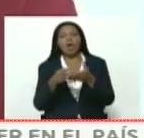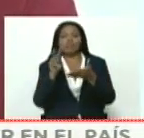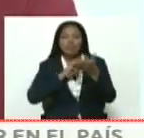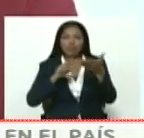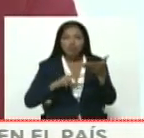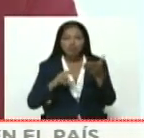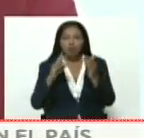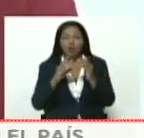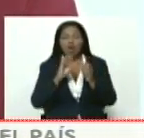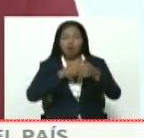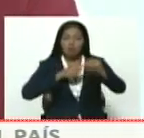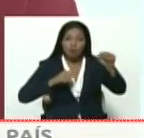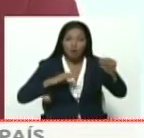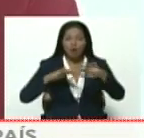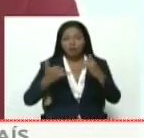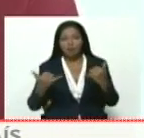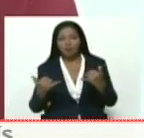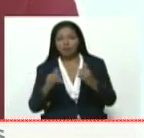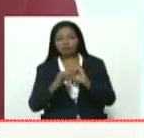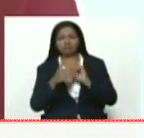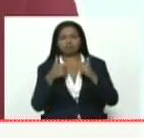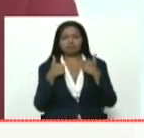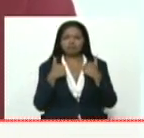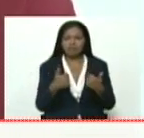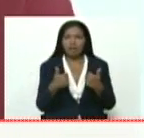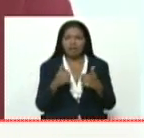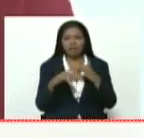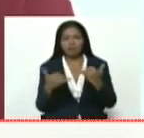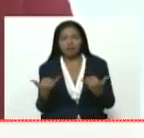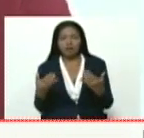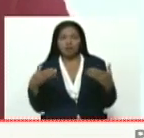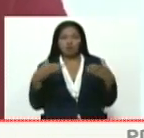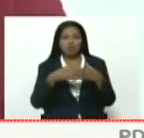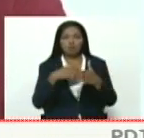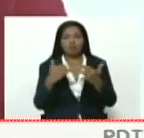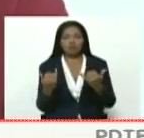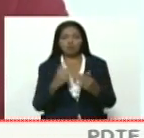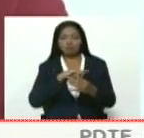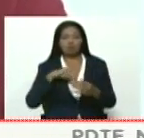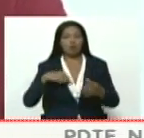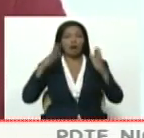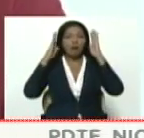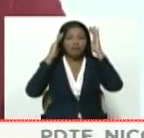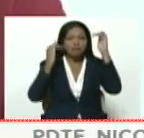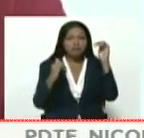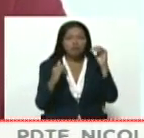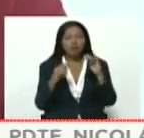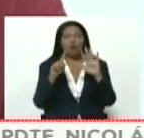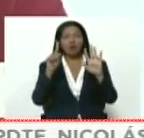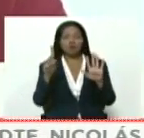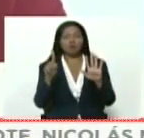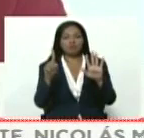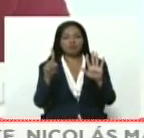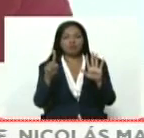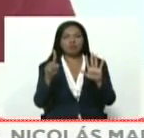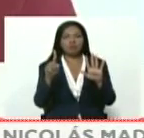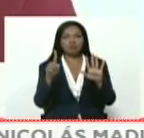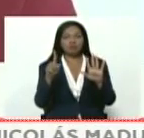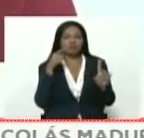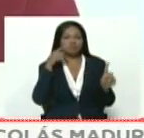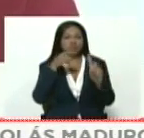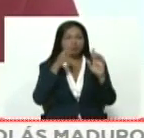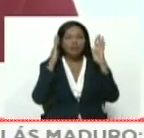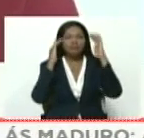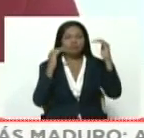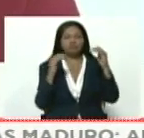los diplomados que se han llevado a cabo, y a partir de la comisión hemos atendido a los 6 focos de